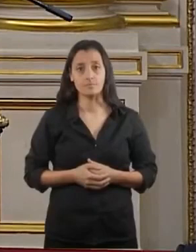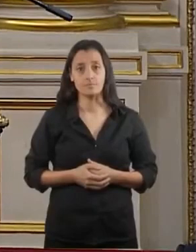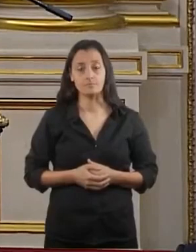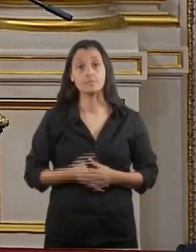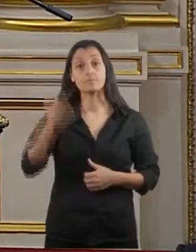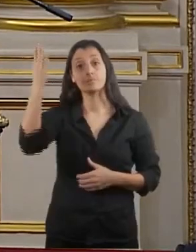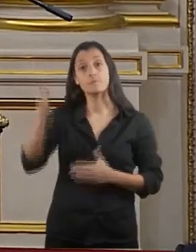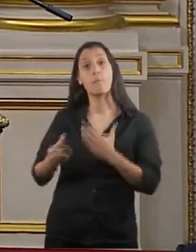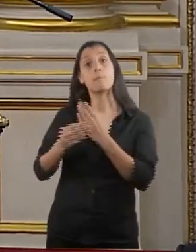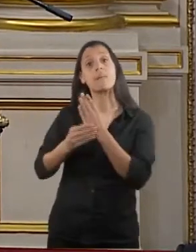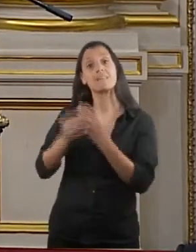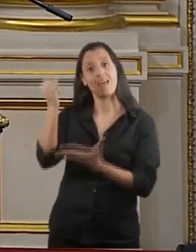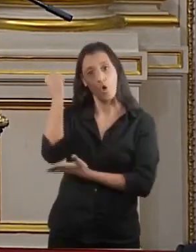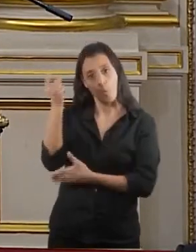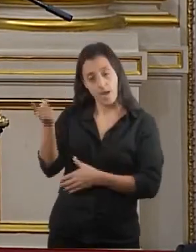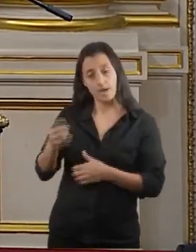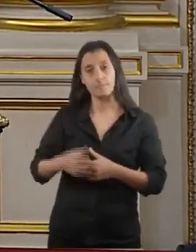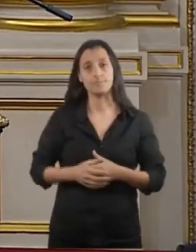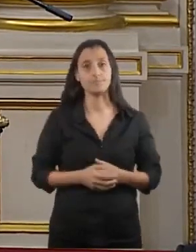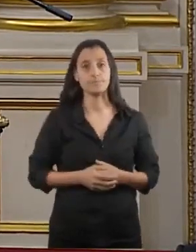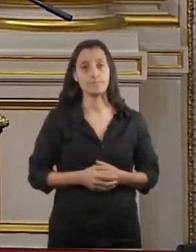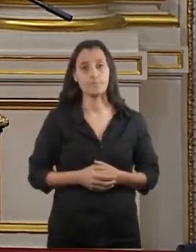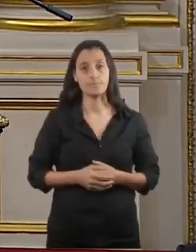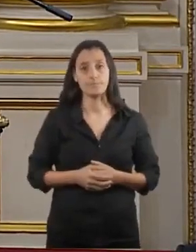designada ministra de economía